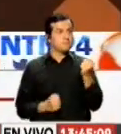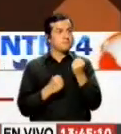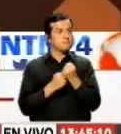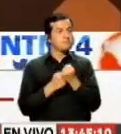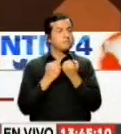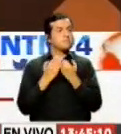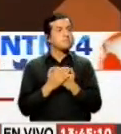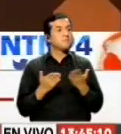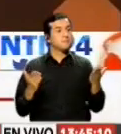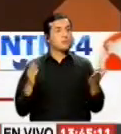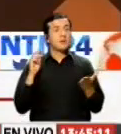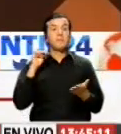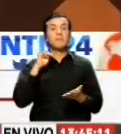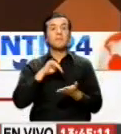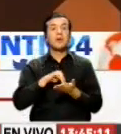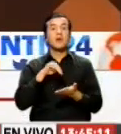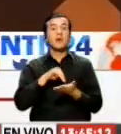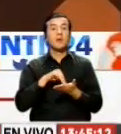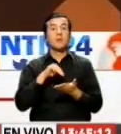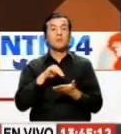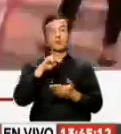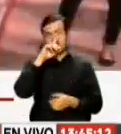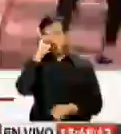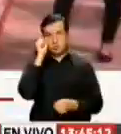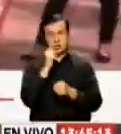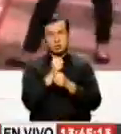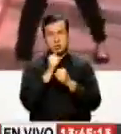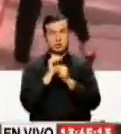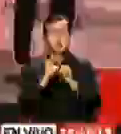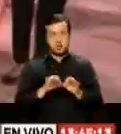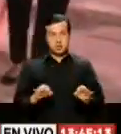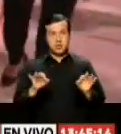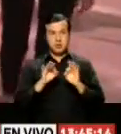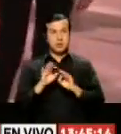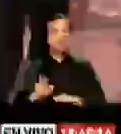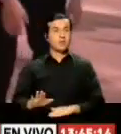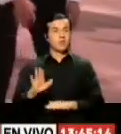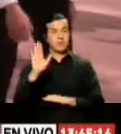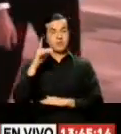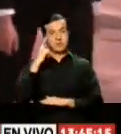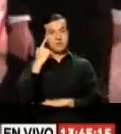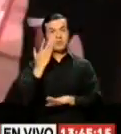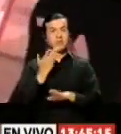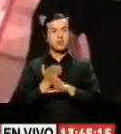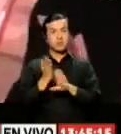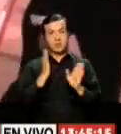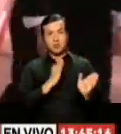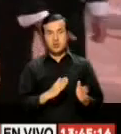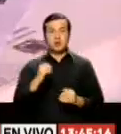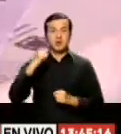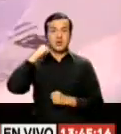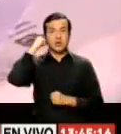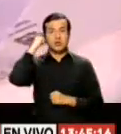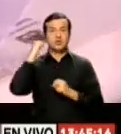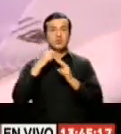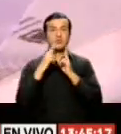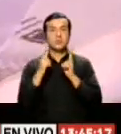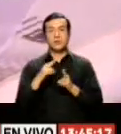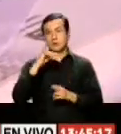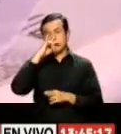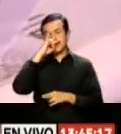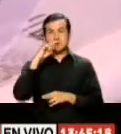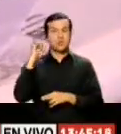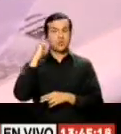a los miembros en este trabajo fundamental. El pacto no vinculante recoge principios de defensa de los derechos humanos de los